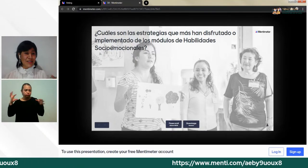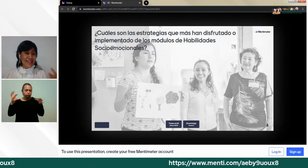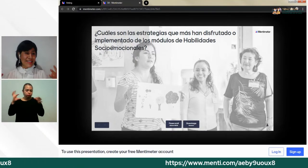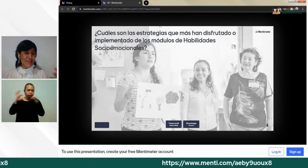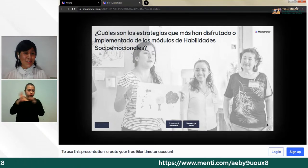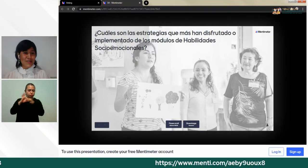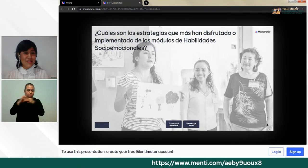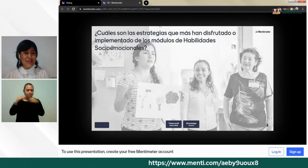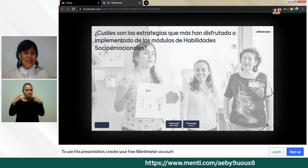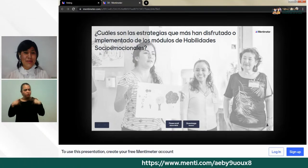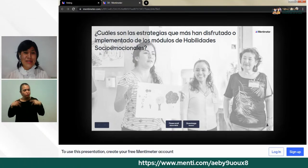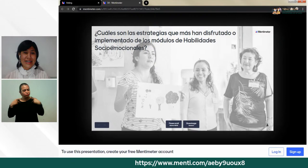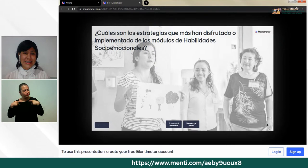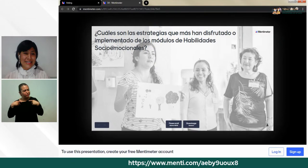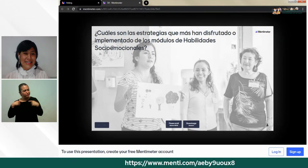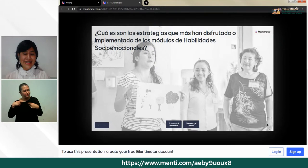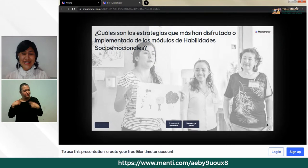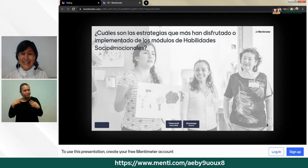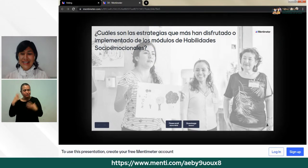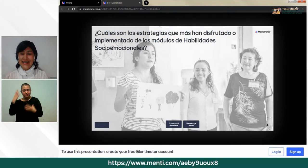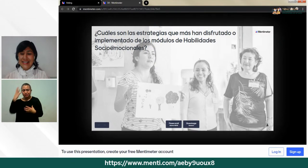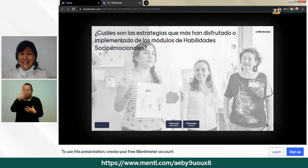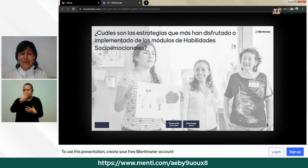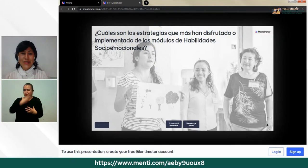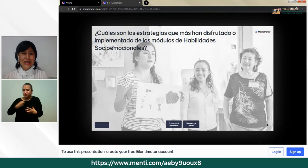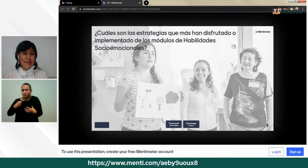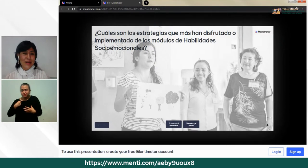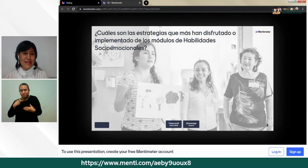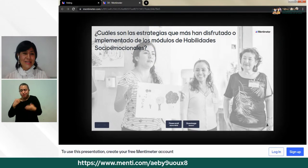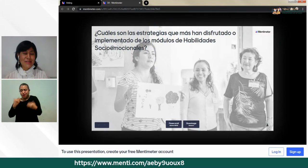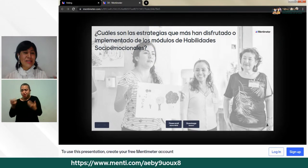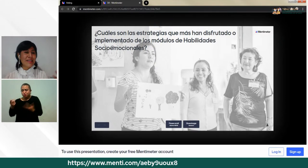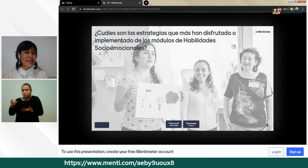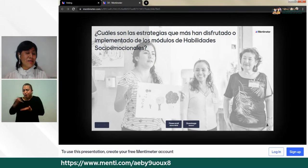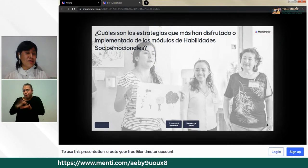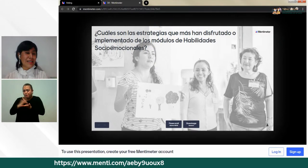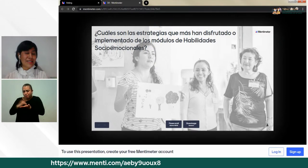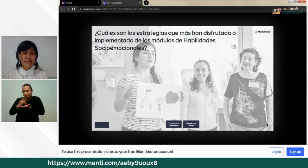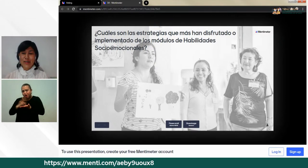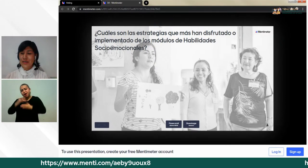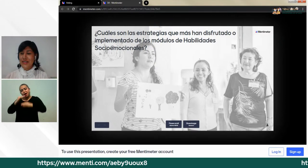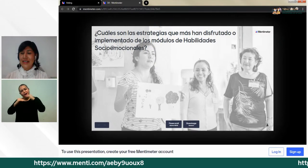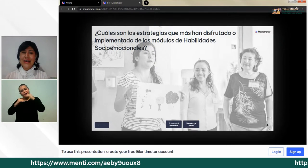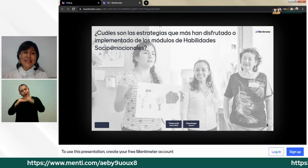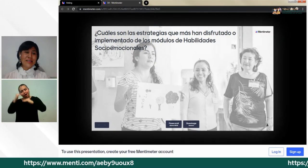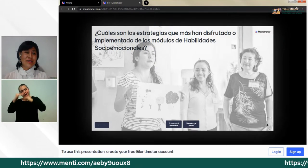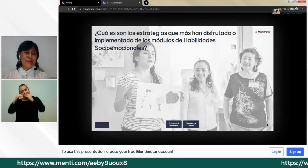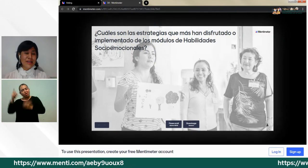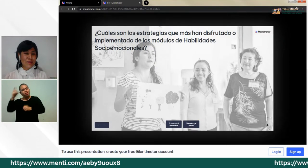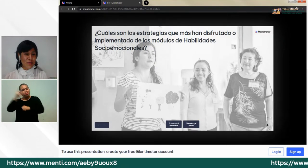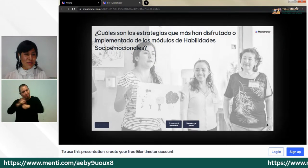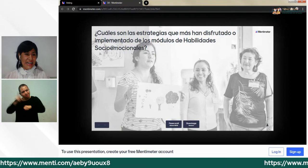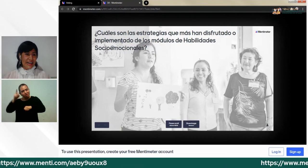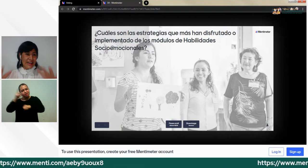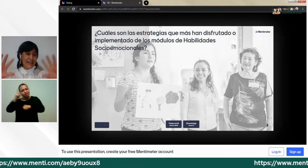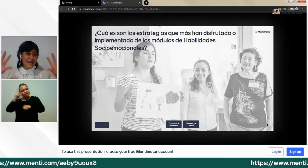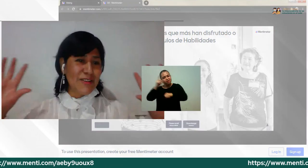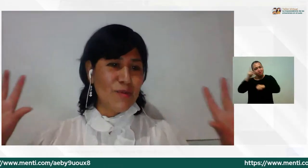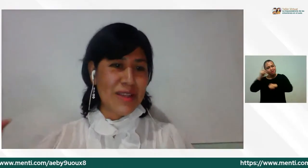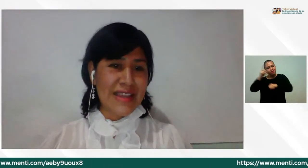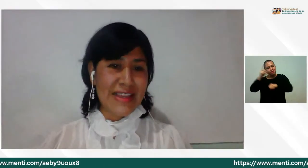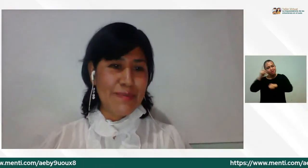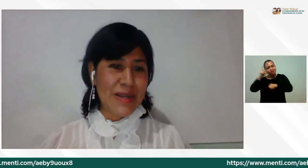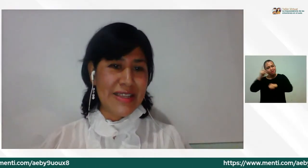Pues yo creo que entre todos nos ayudamos a crecer y estamos aquí para no sentirnos solas ni solos, sino saber que somos una